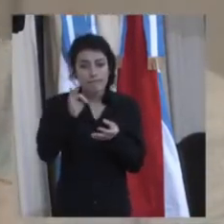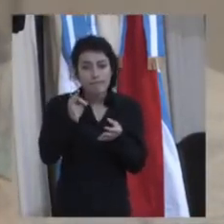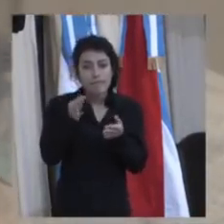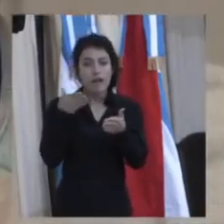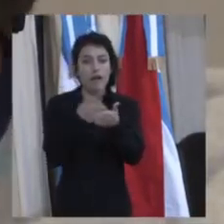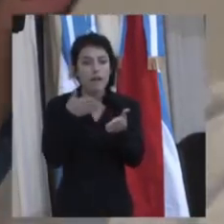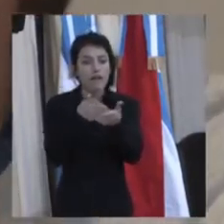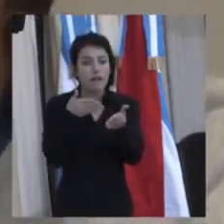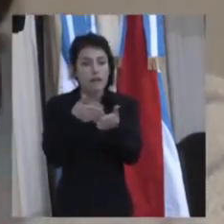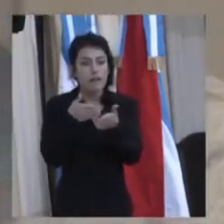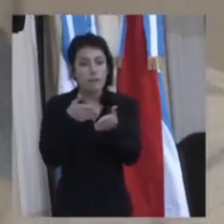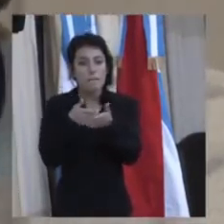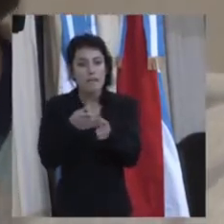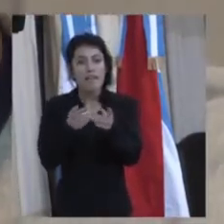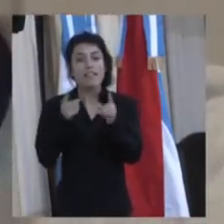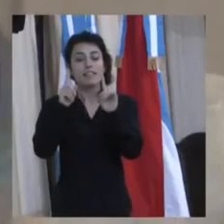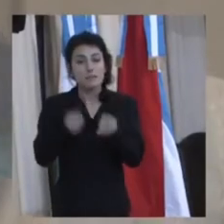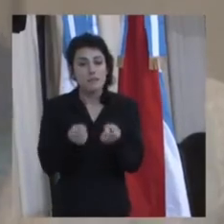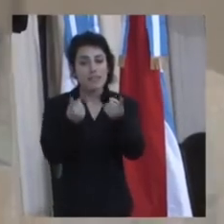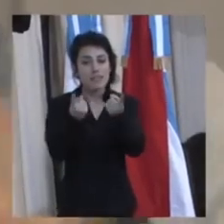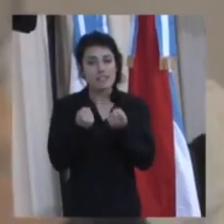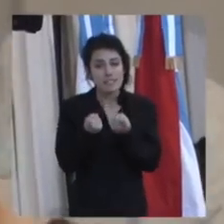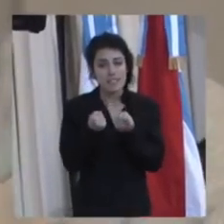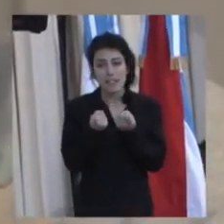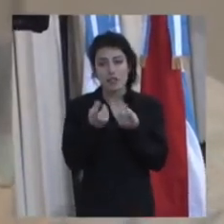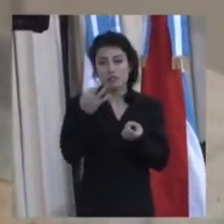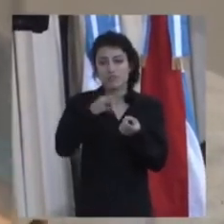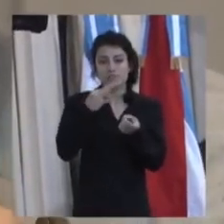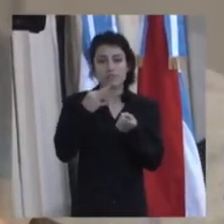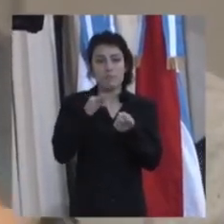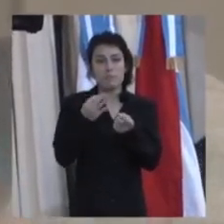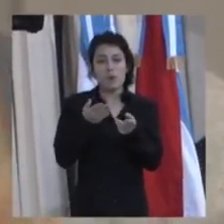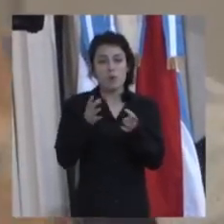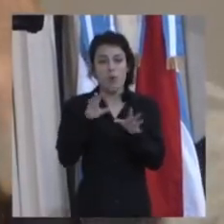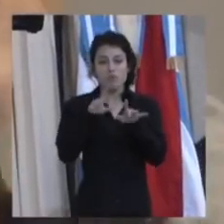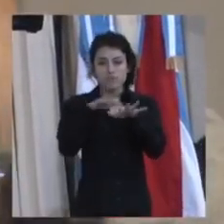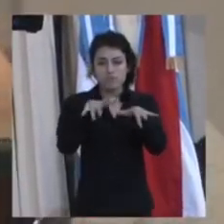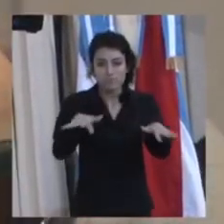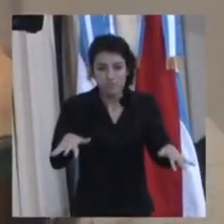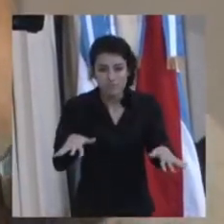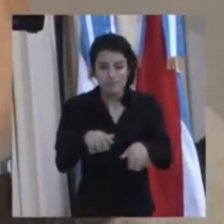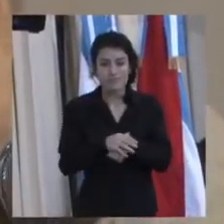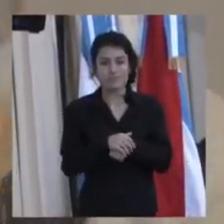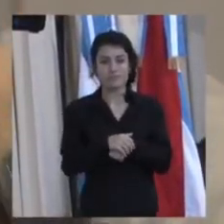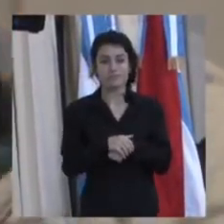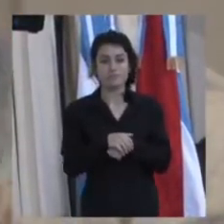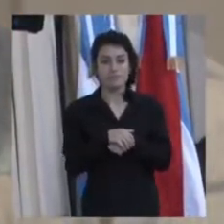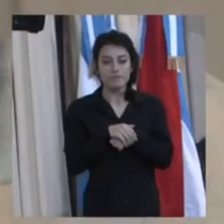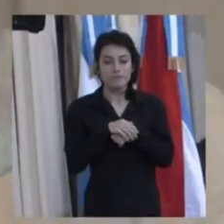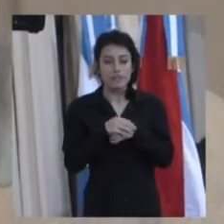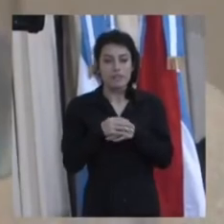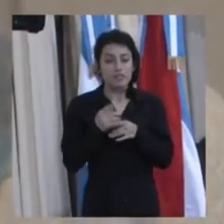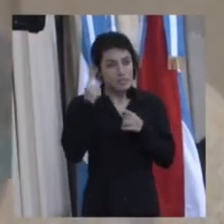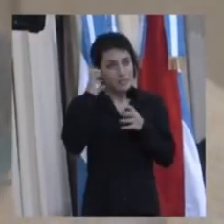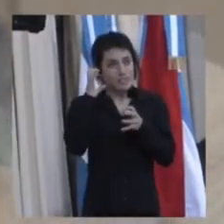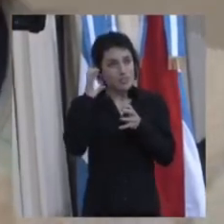limitaciones y sabiendo también que era necesario siempre ir por más. Les recordaban en un breve texto desde La Vanguardia que había